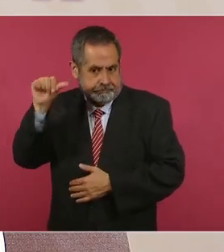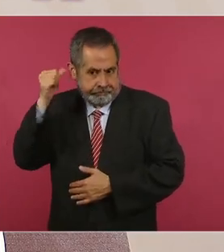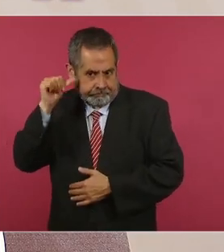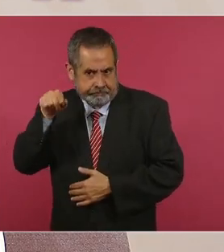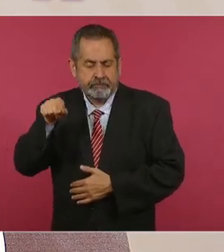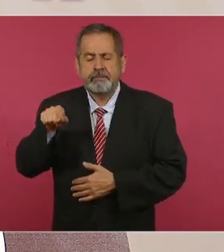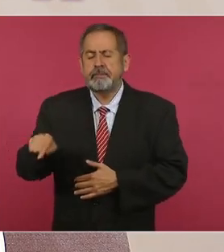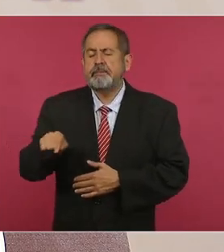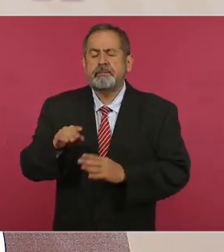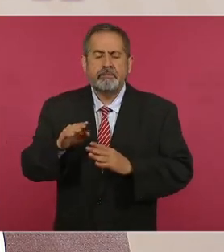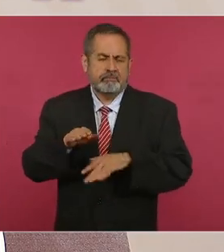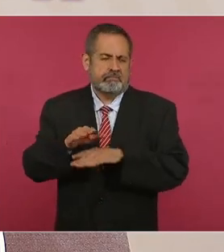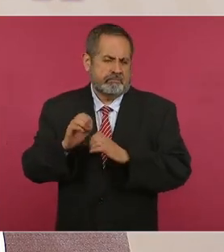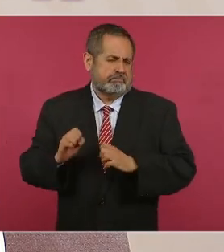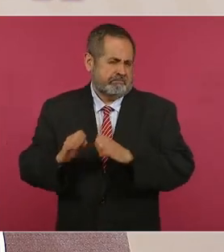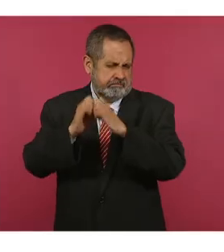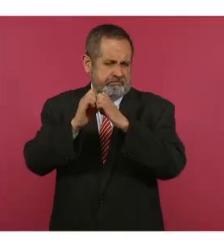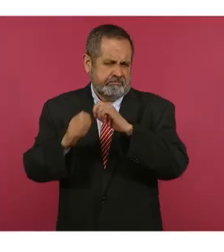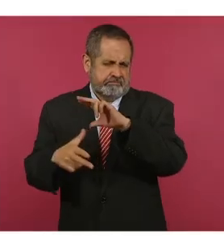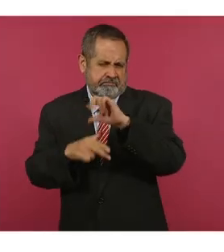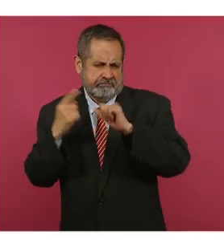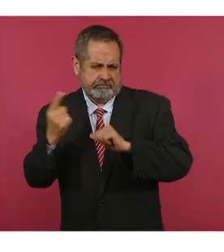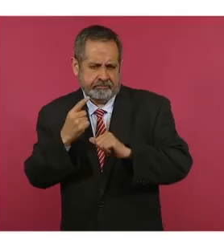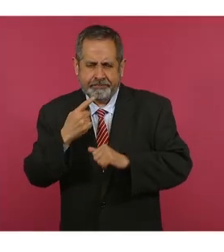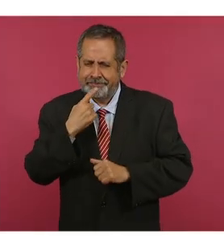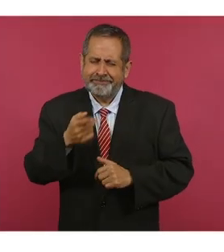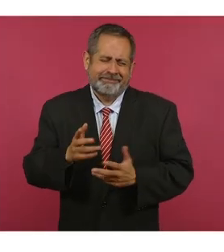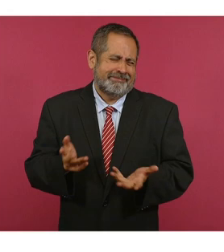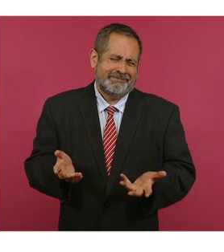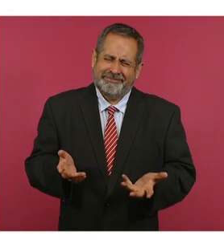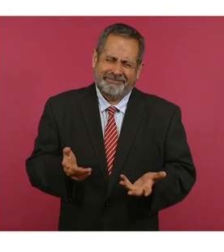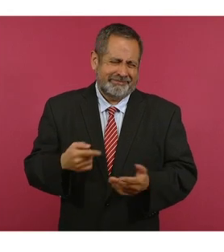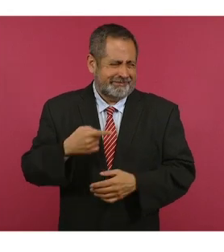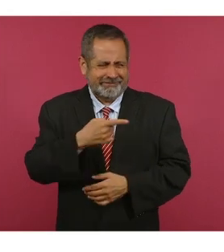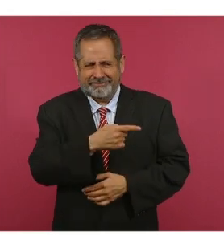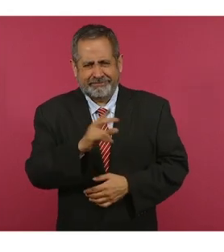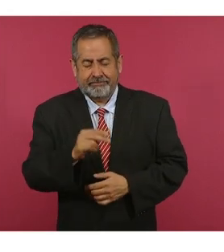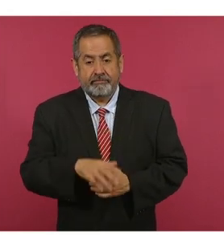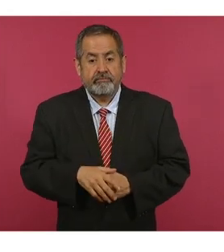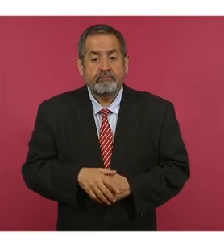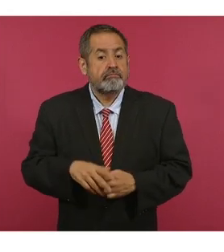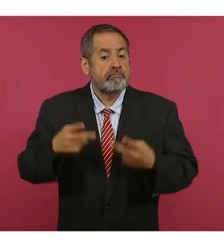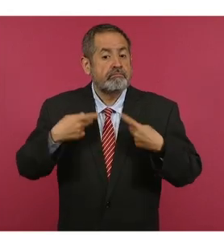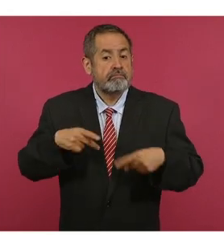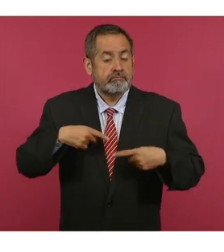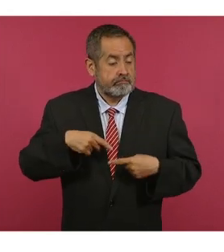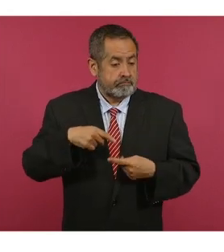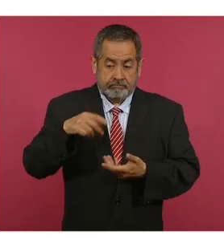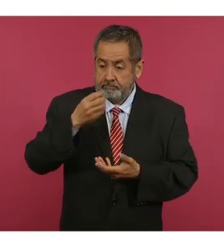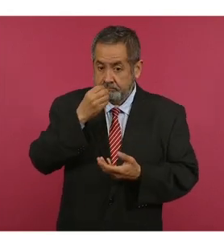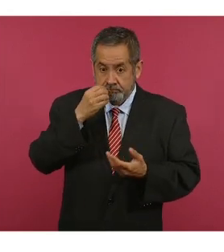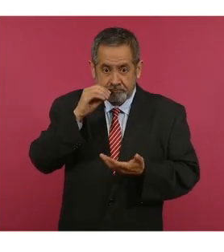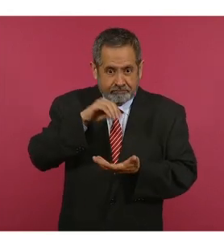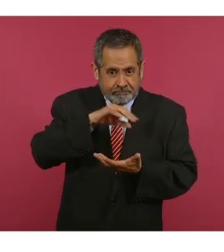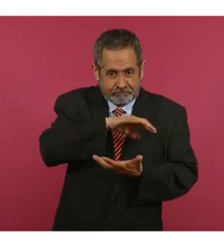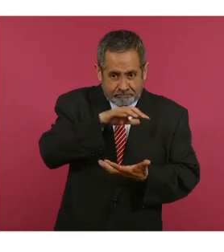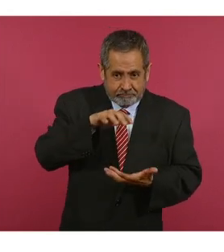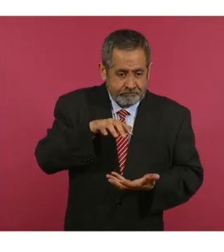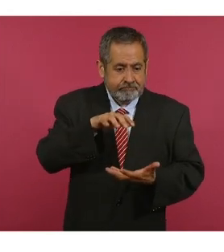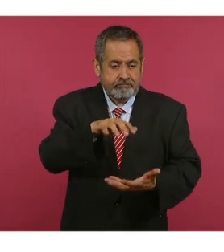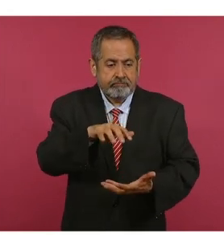la emergencia por el ciclón Otis, desmintió que la ayuda humanitaria que va dirigida para los damnificados por el huracán Otis